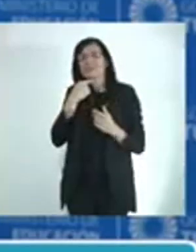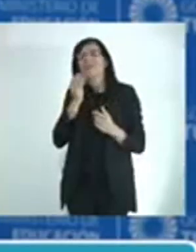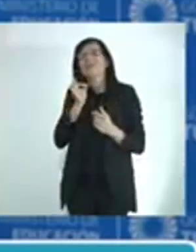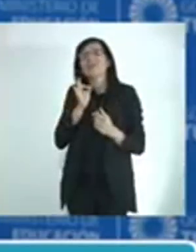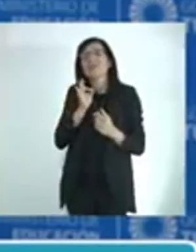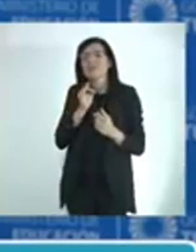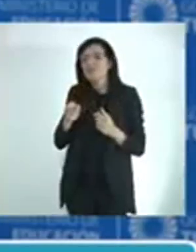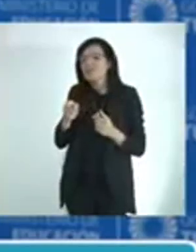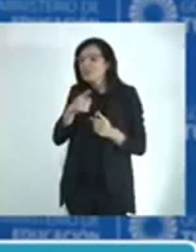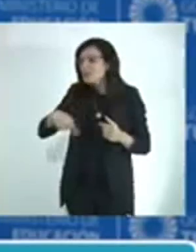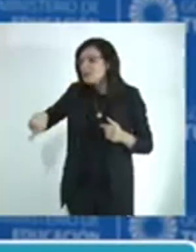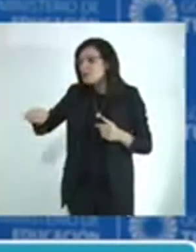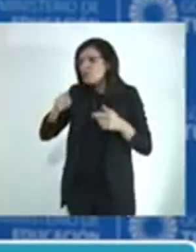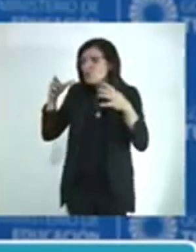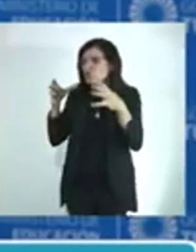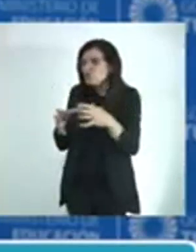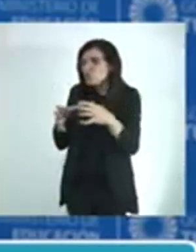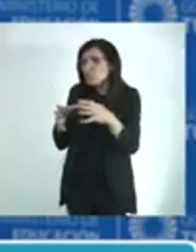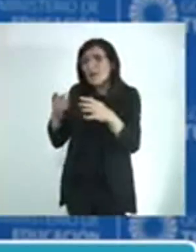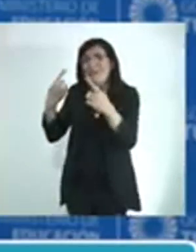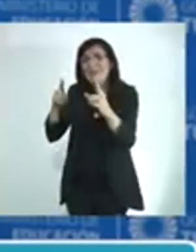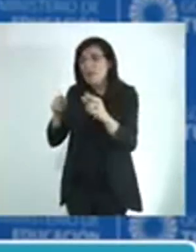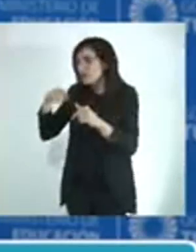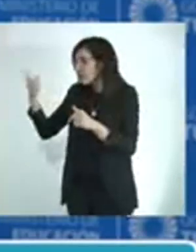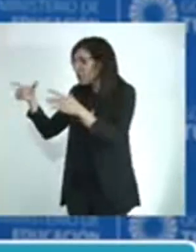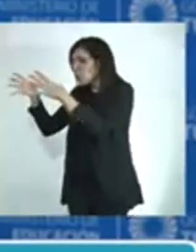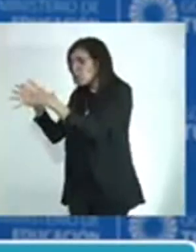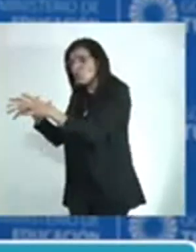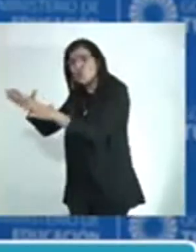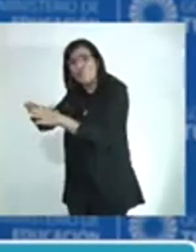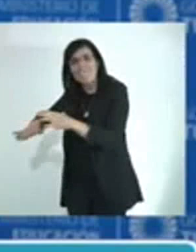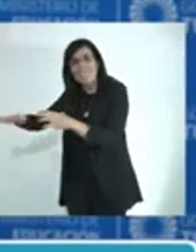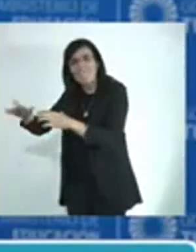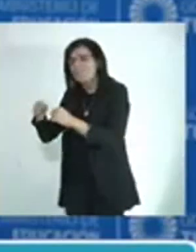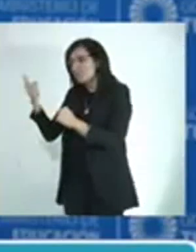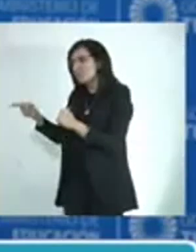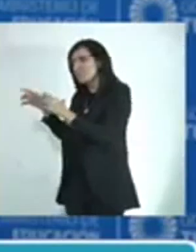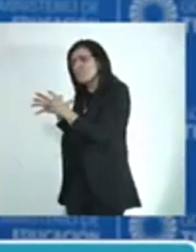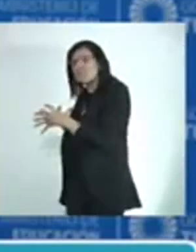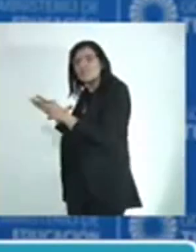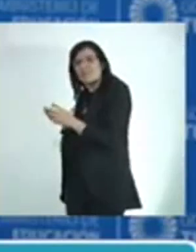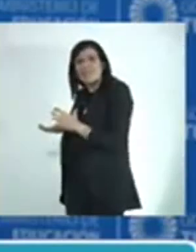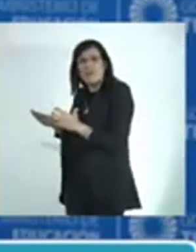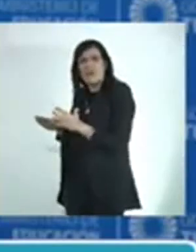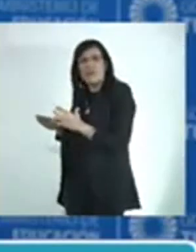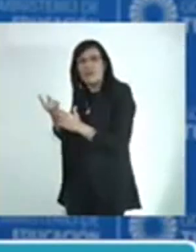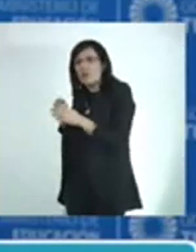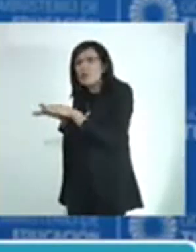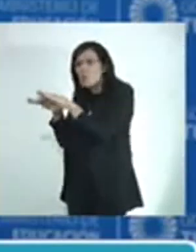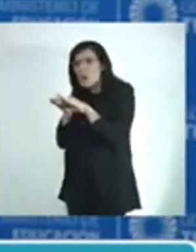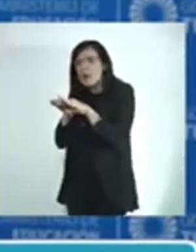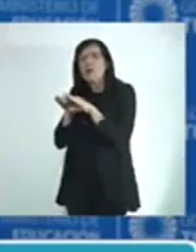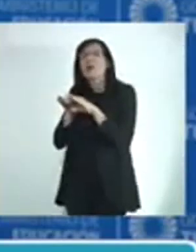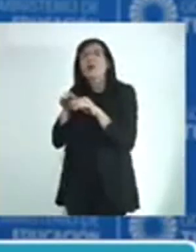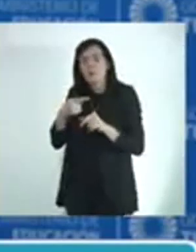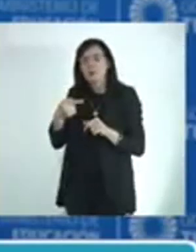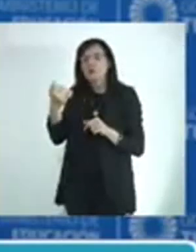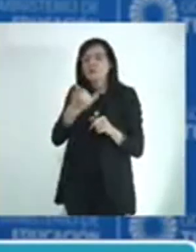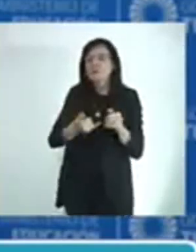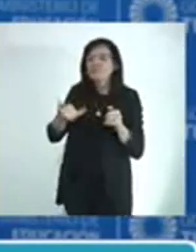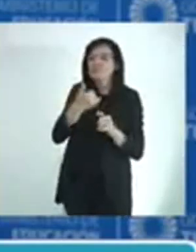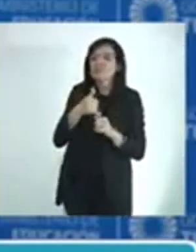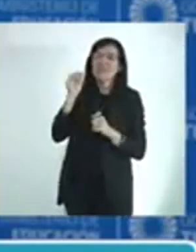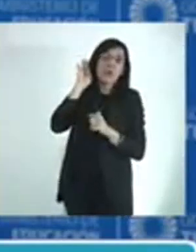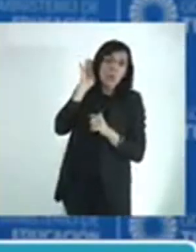qué es lo que pasa en la institución, cuáles son las problemáticas, por qué surgen esas claro. problemáticas y desde allí, principalmente desde la participación